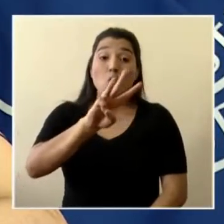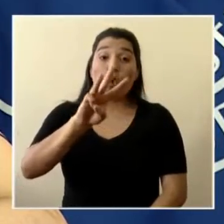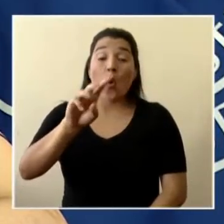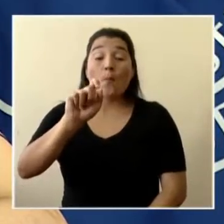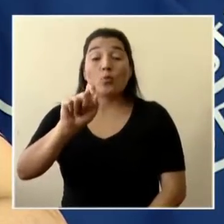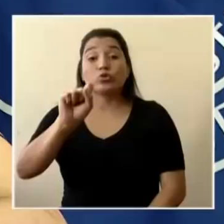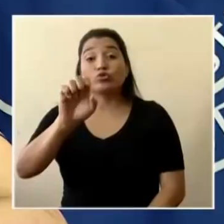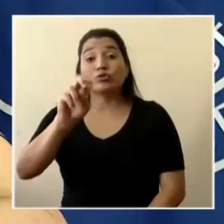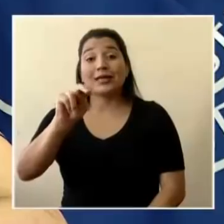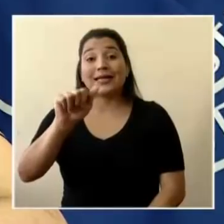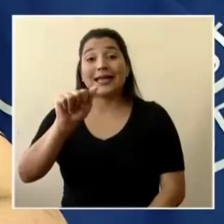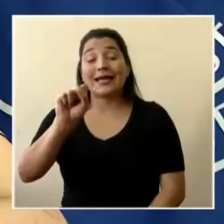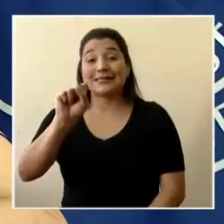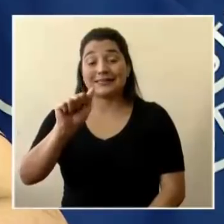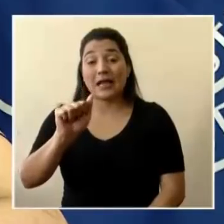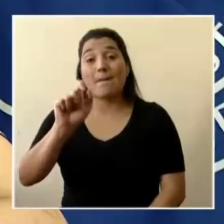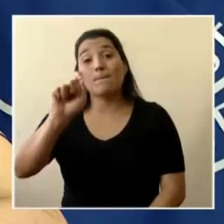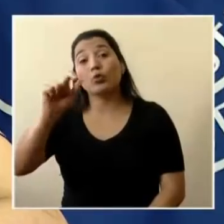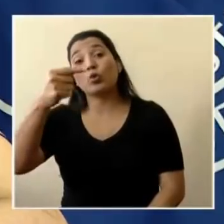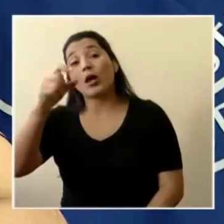www.senasa.go de gobierno.cr